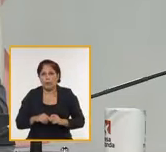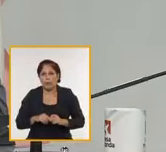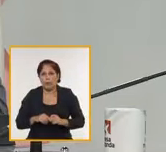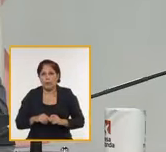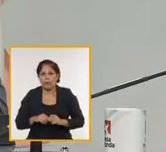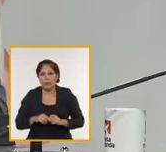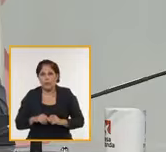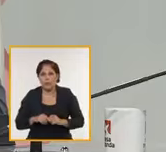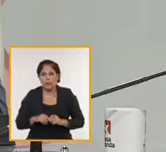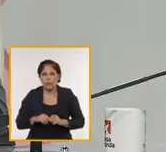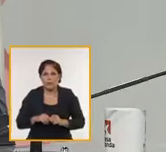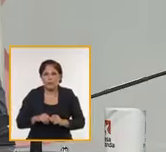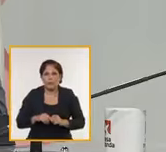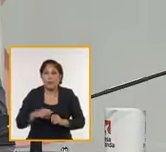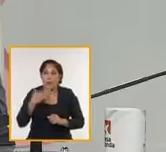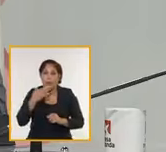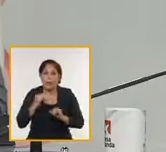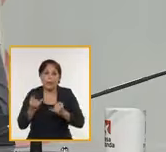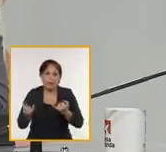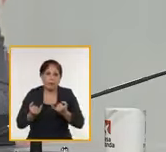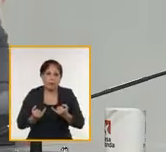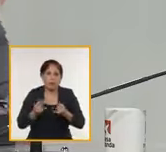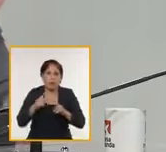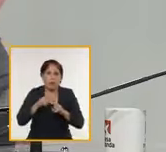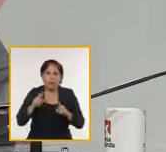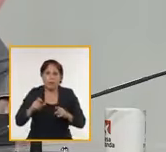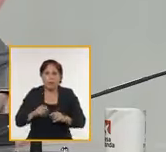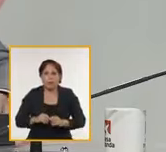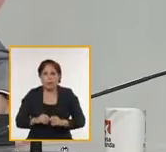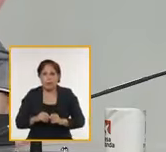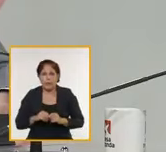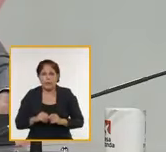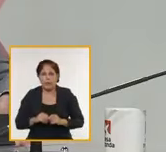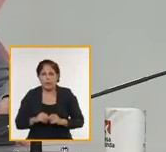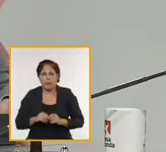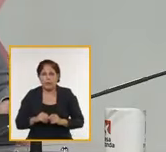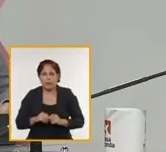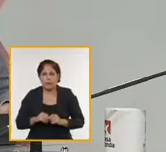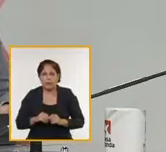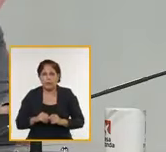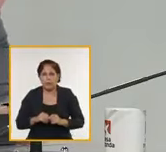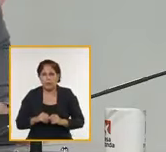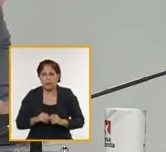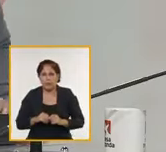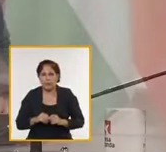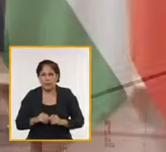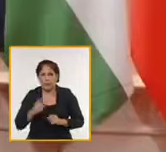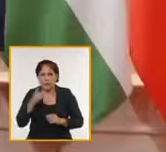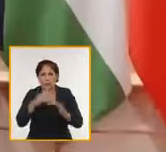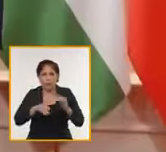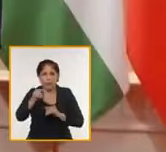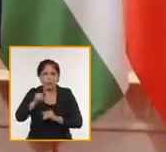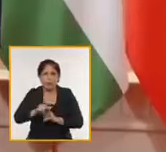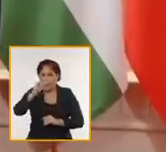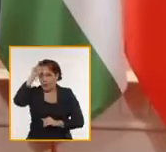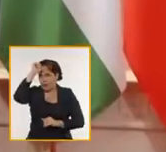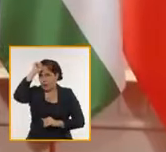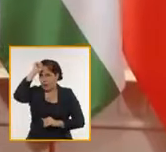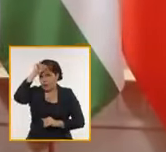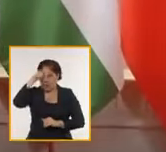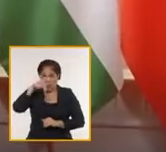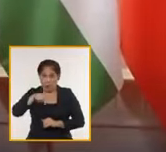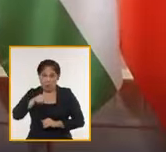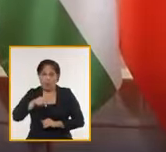su unión es una muy buena noticia, es un tema muy importante, y es regalado, nos dirá por qué. El primer ministro indio, Narendra